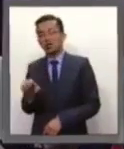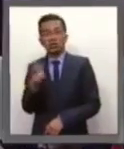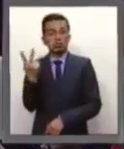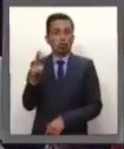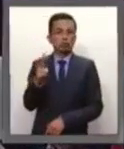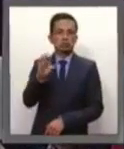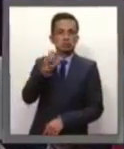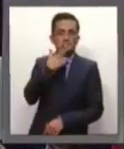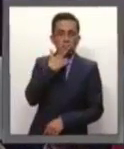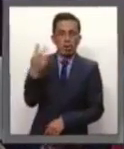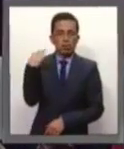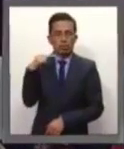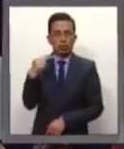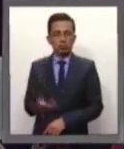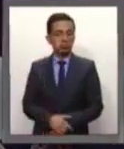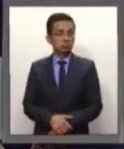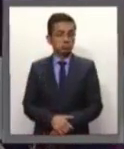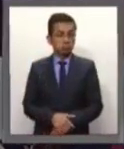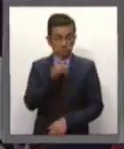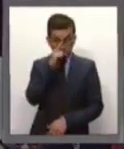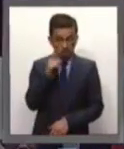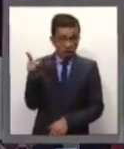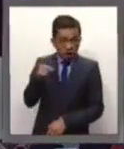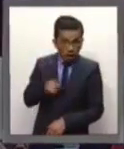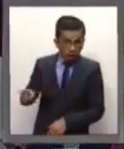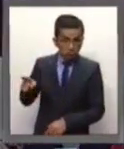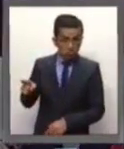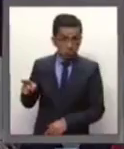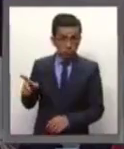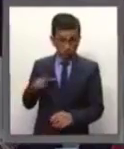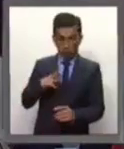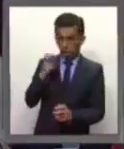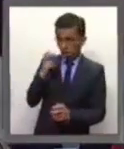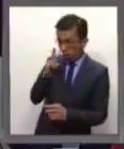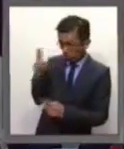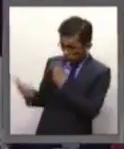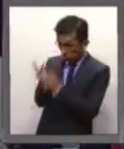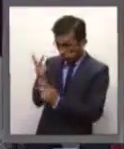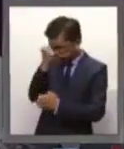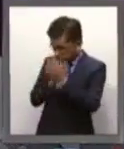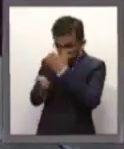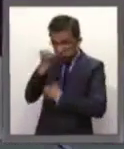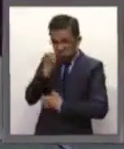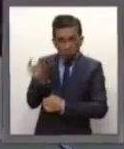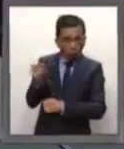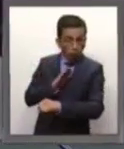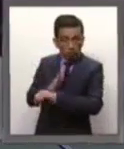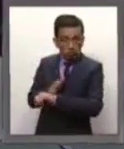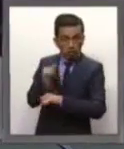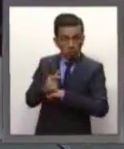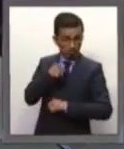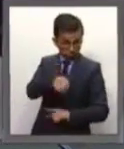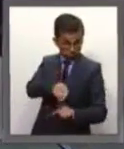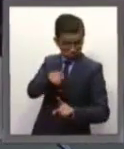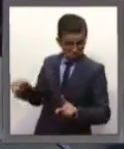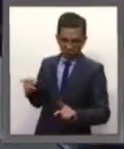Veracruz, no van a estar ellos cuestionados, no van a estar sancionados por esta